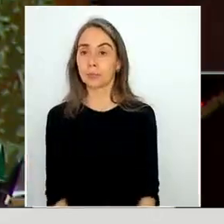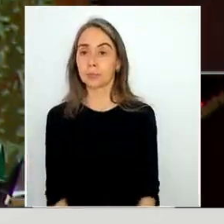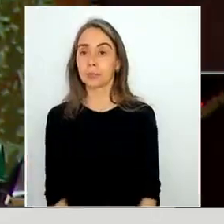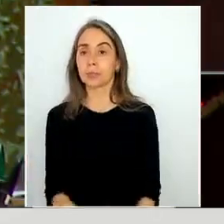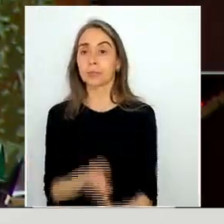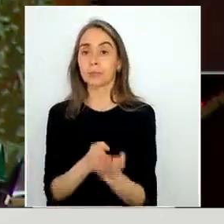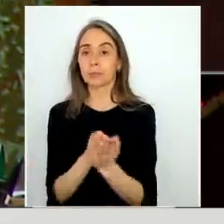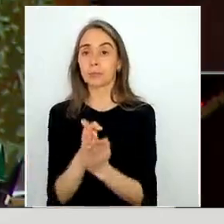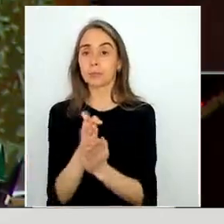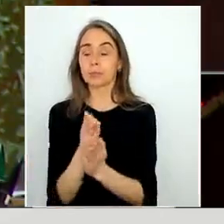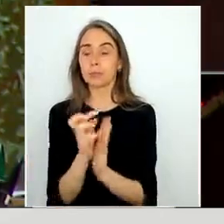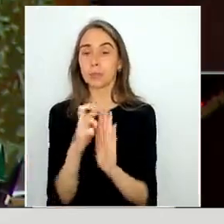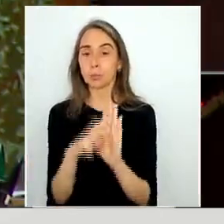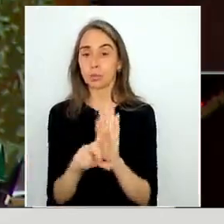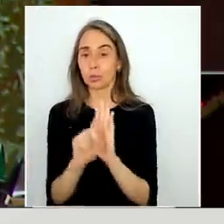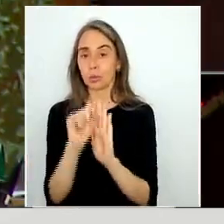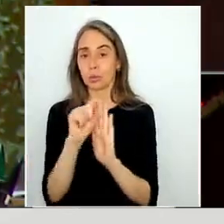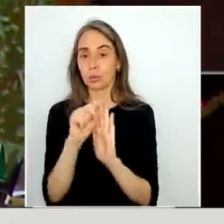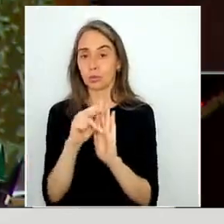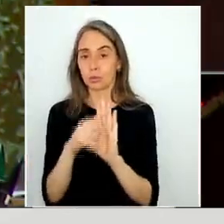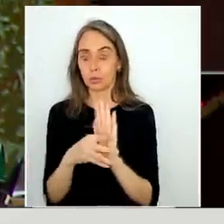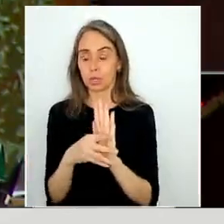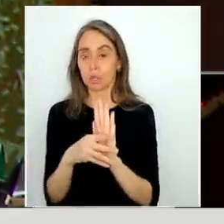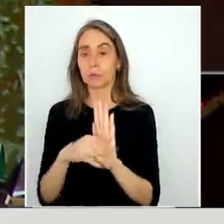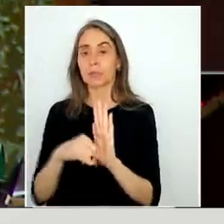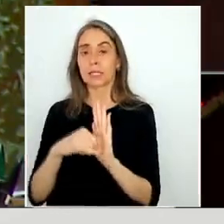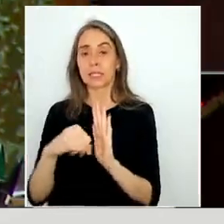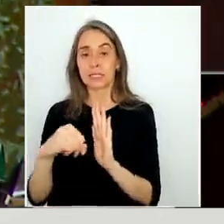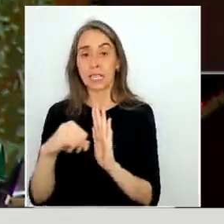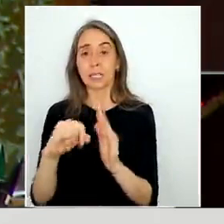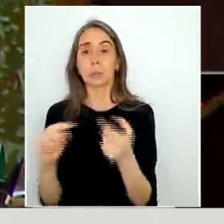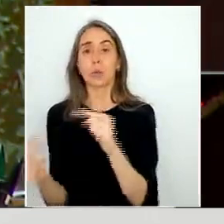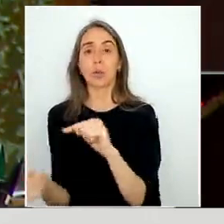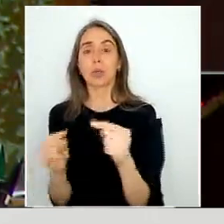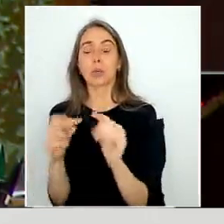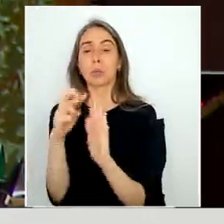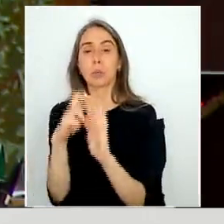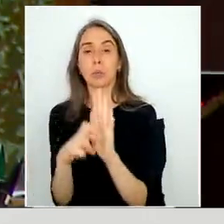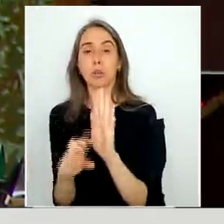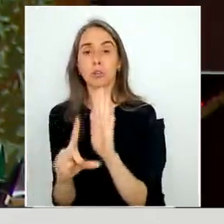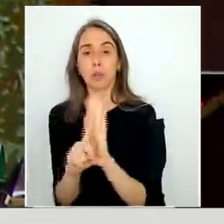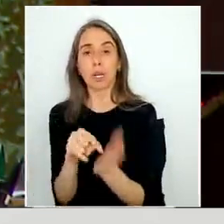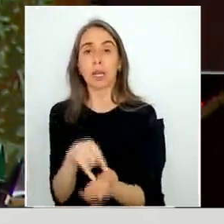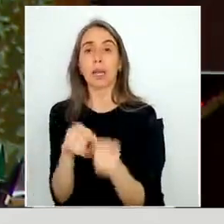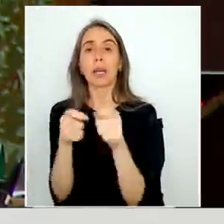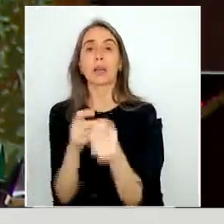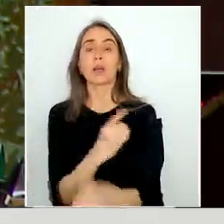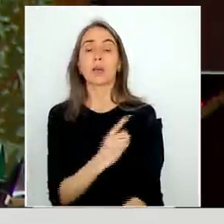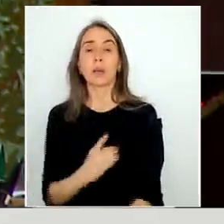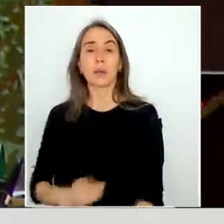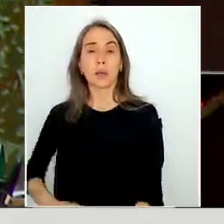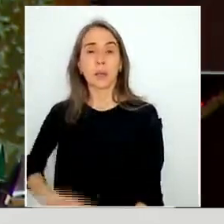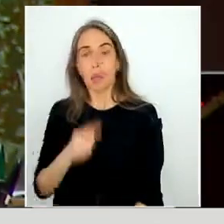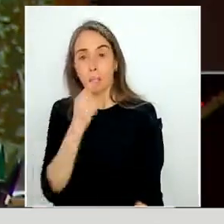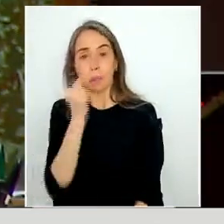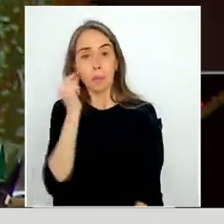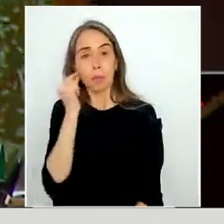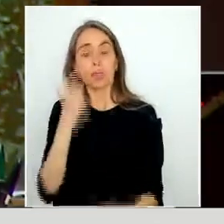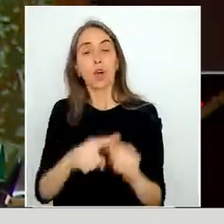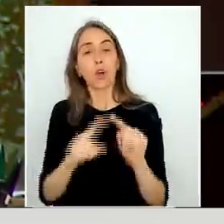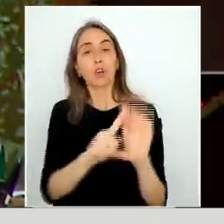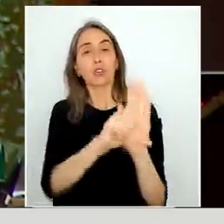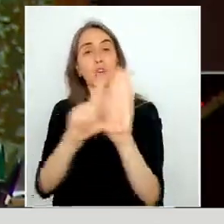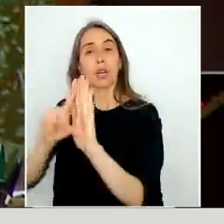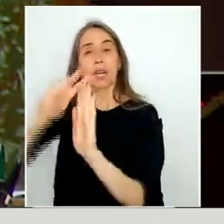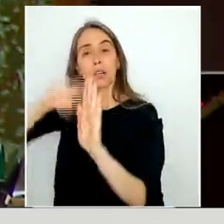orden del día corresponde continuar la discusión del proyecto de ley originado en moción que modifica diversos cuerpos legales con el